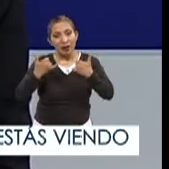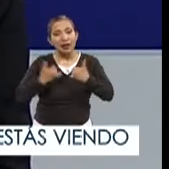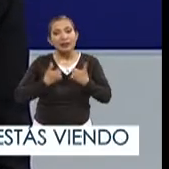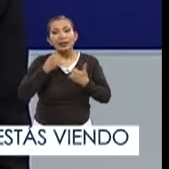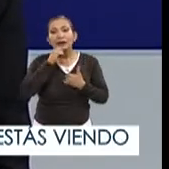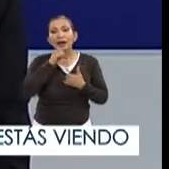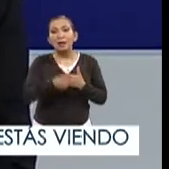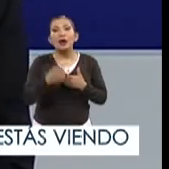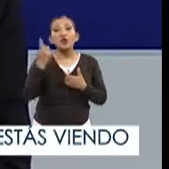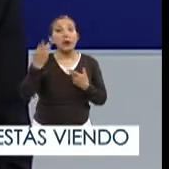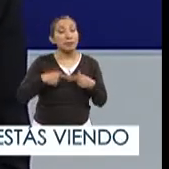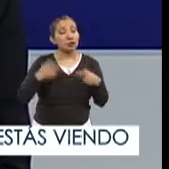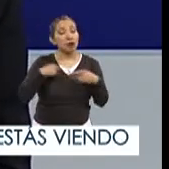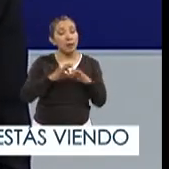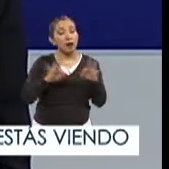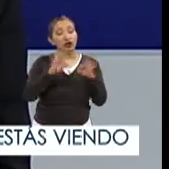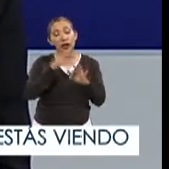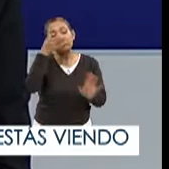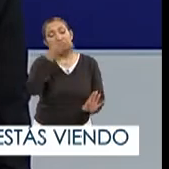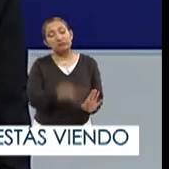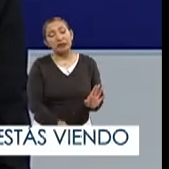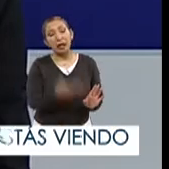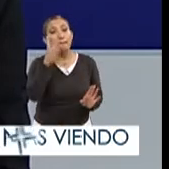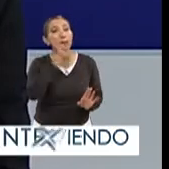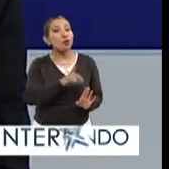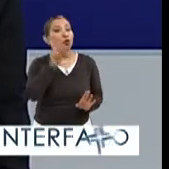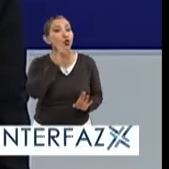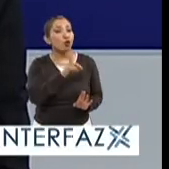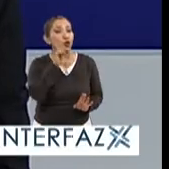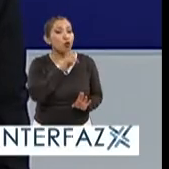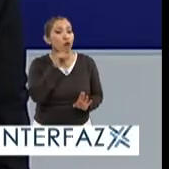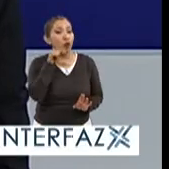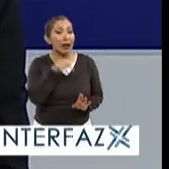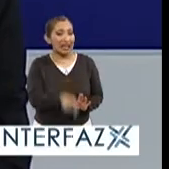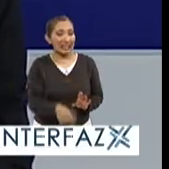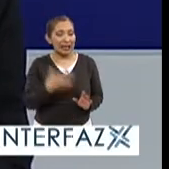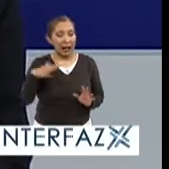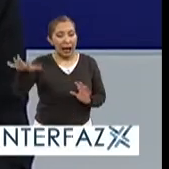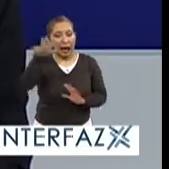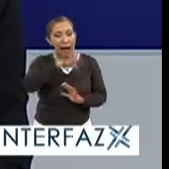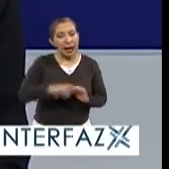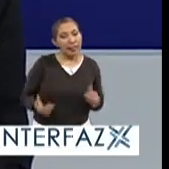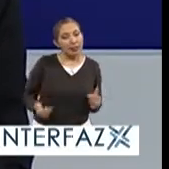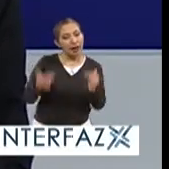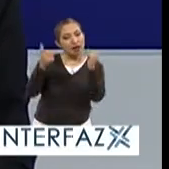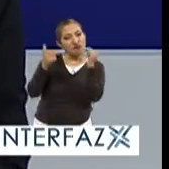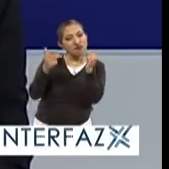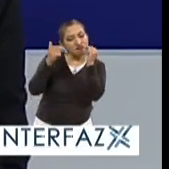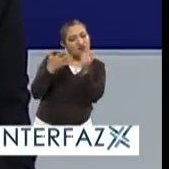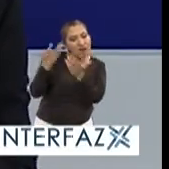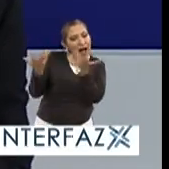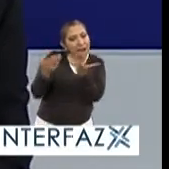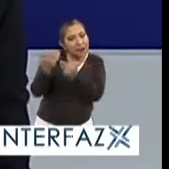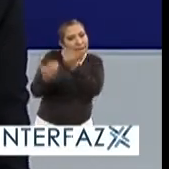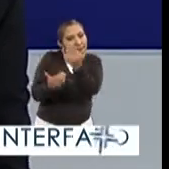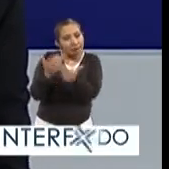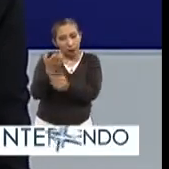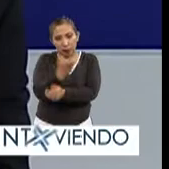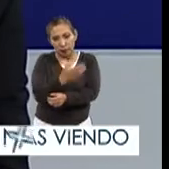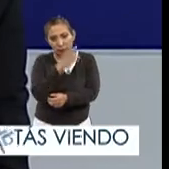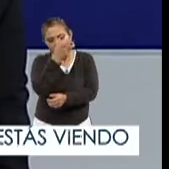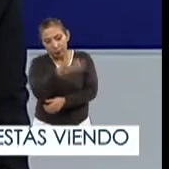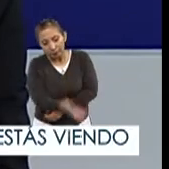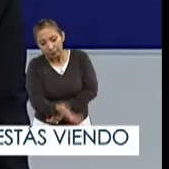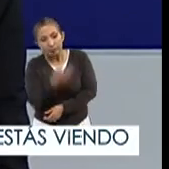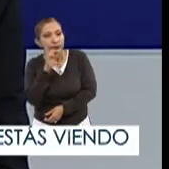también alguien muy importante, el papel de la mujer en el sector y en el área del emprendurismo. Y para ello, ¿quién mejor